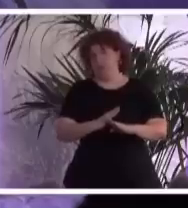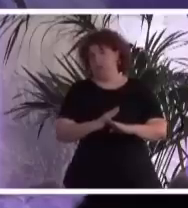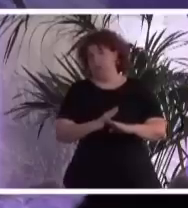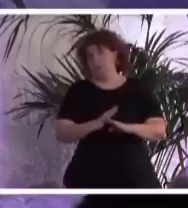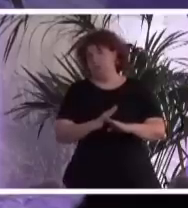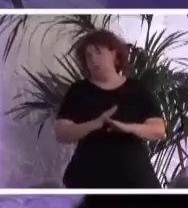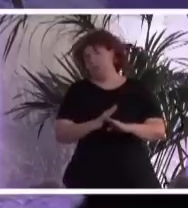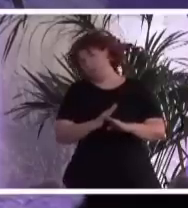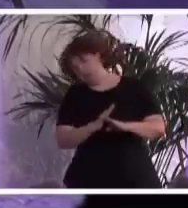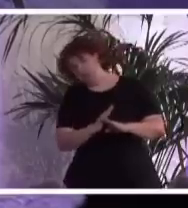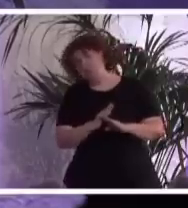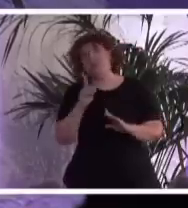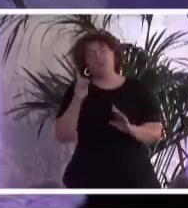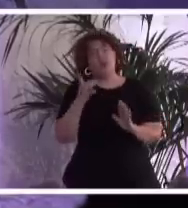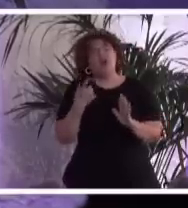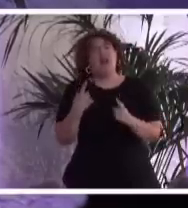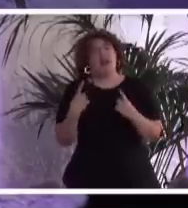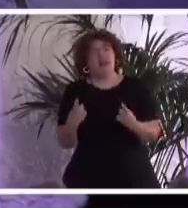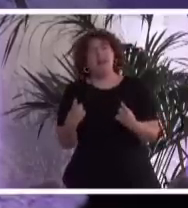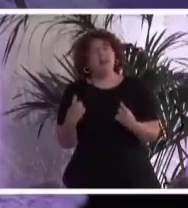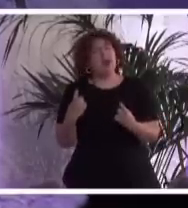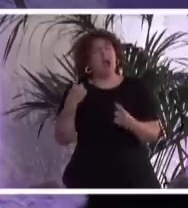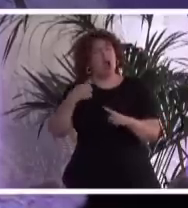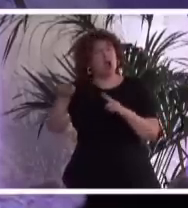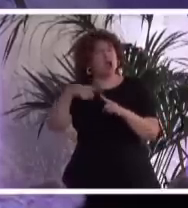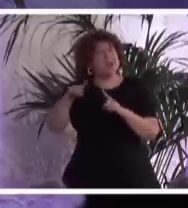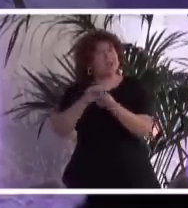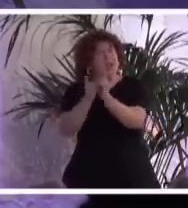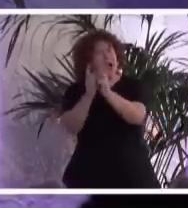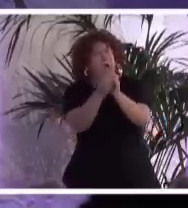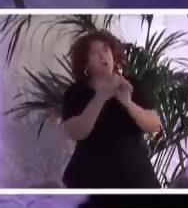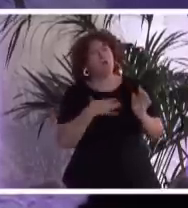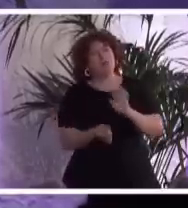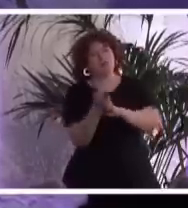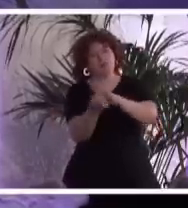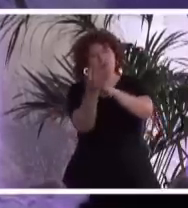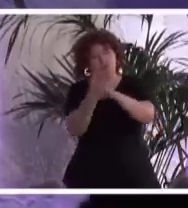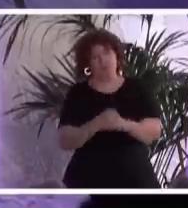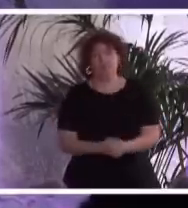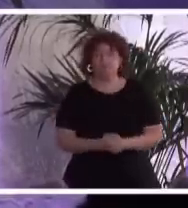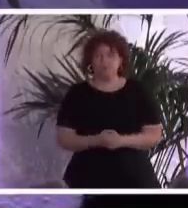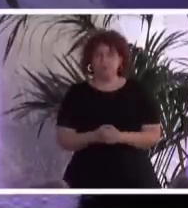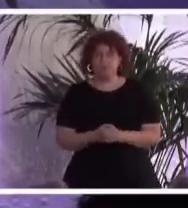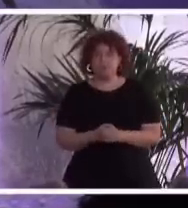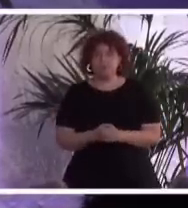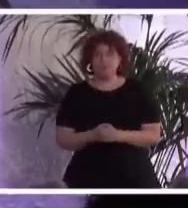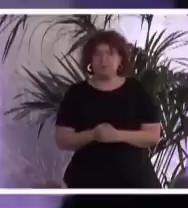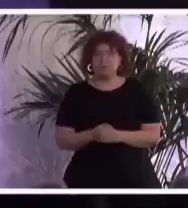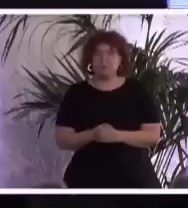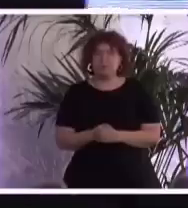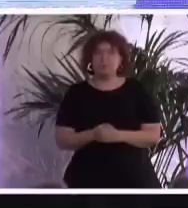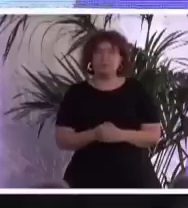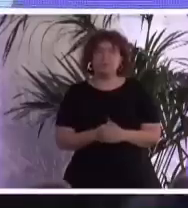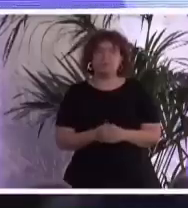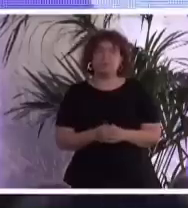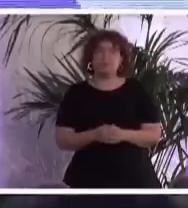pero imprescindible para que determinados cambios se produzcan hubieran sido posibles